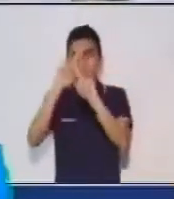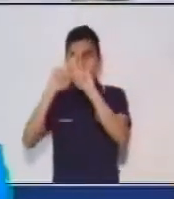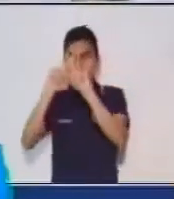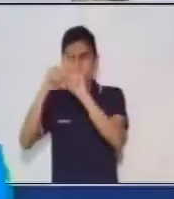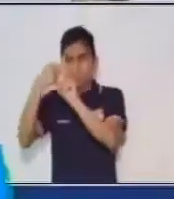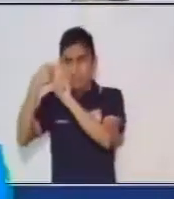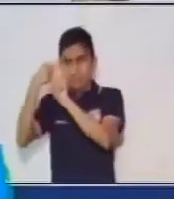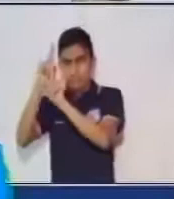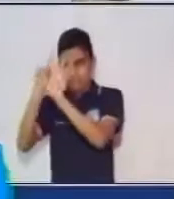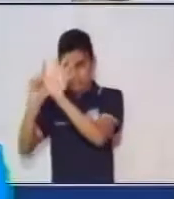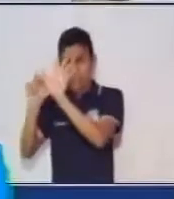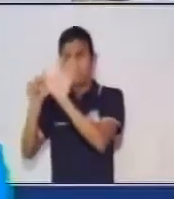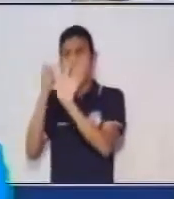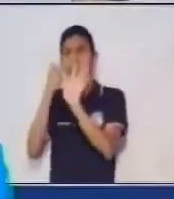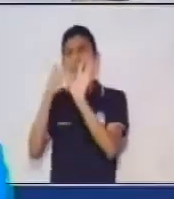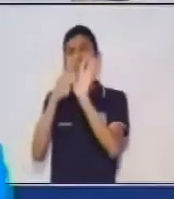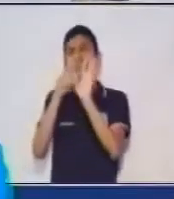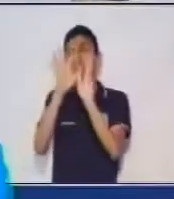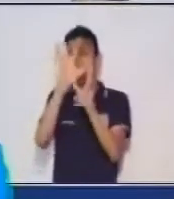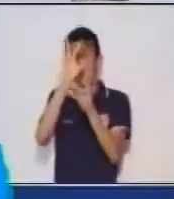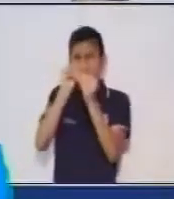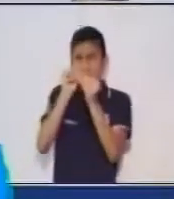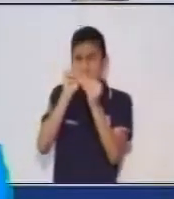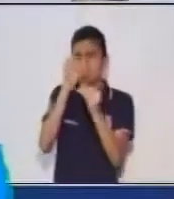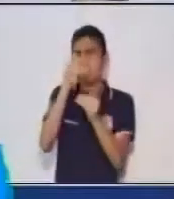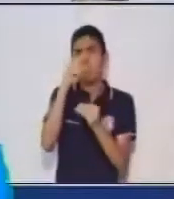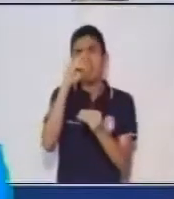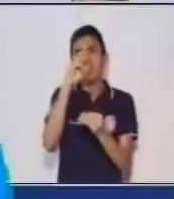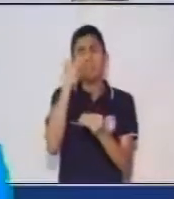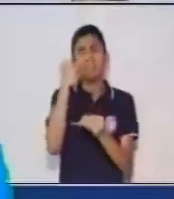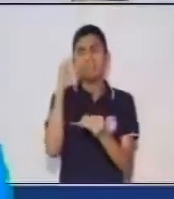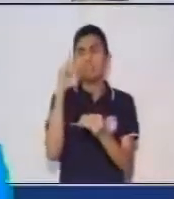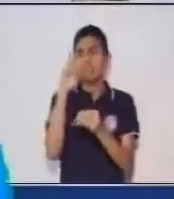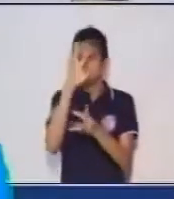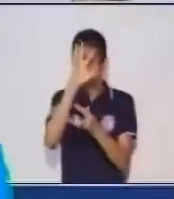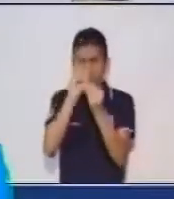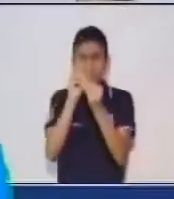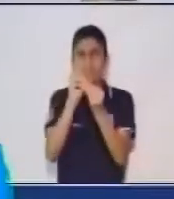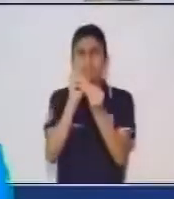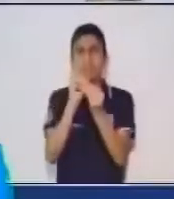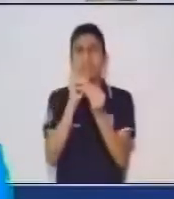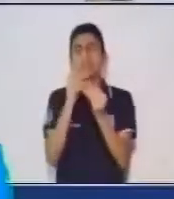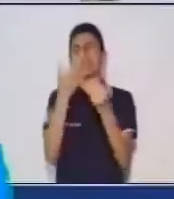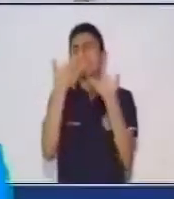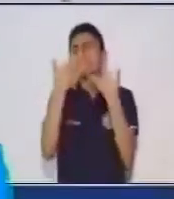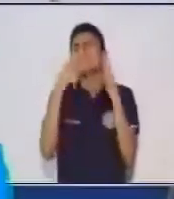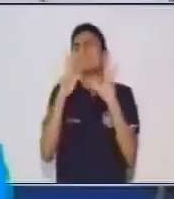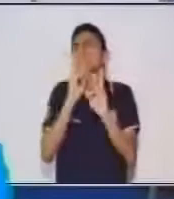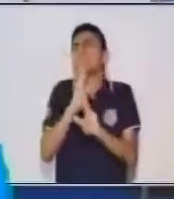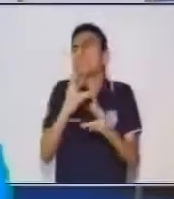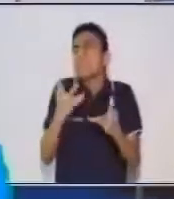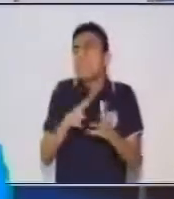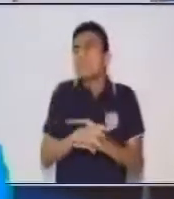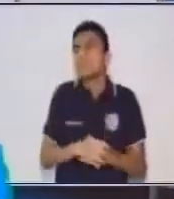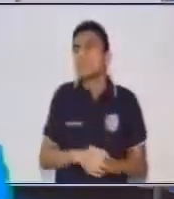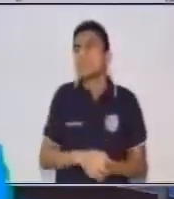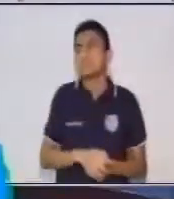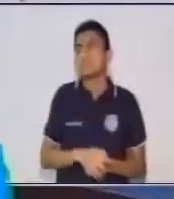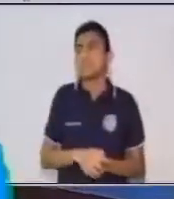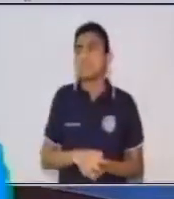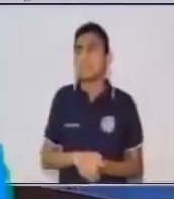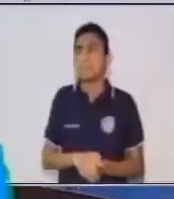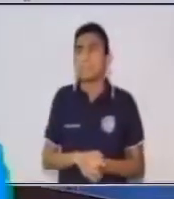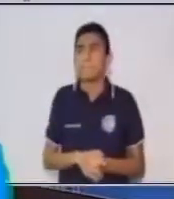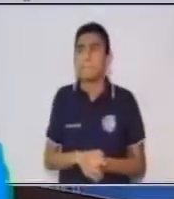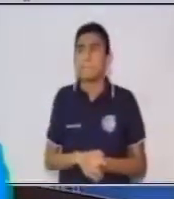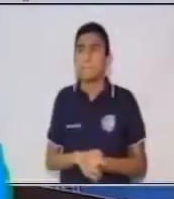Y esto, al factorizarlo, al convertirlo en sus factores, nos va a quedar entonces como